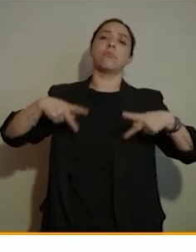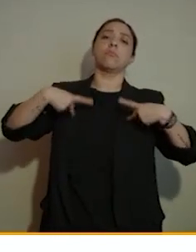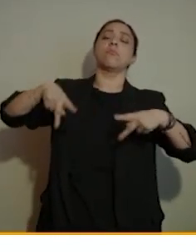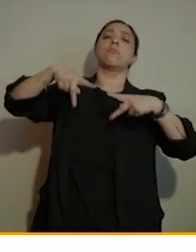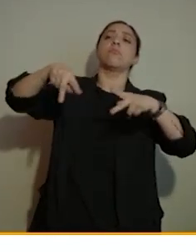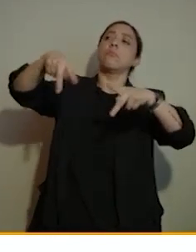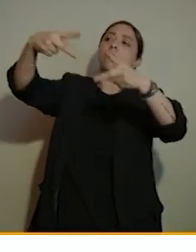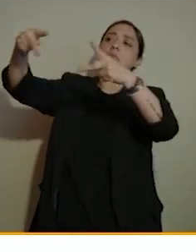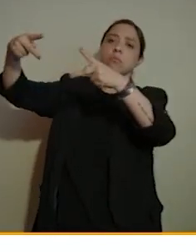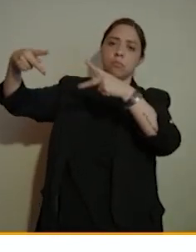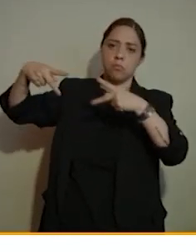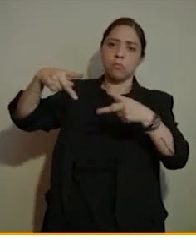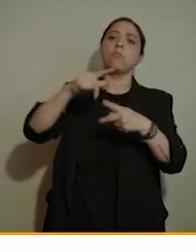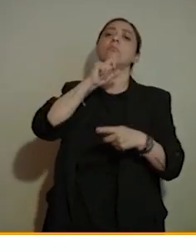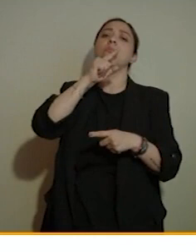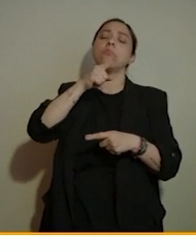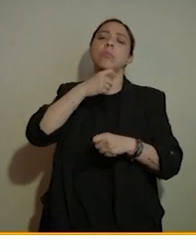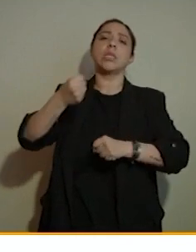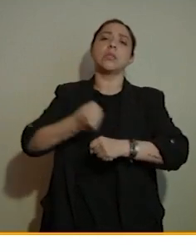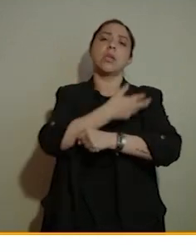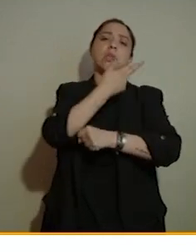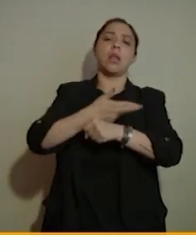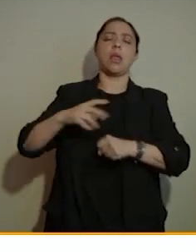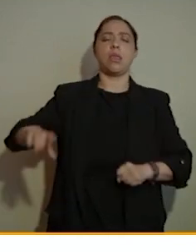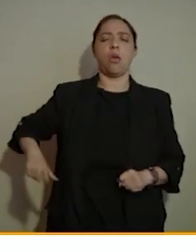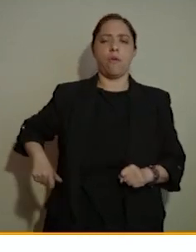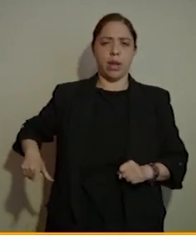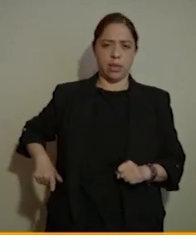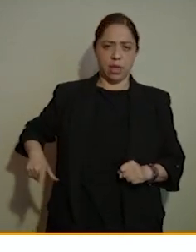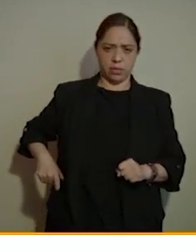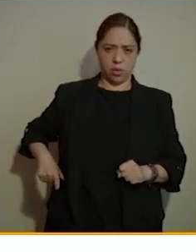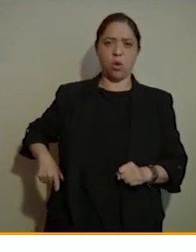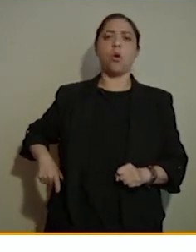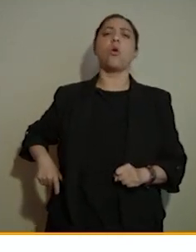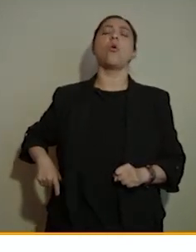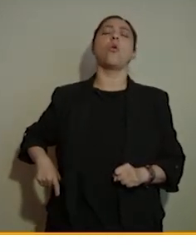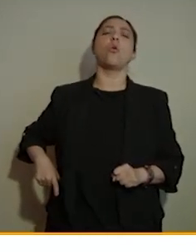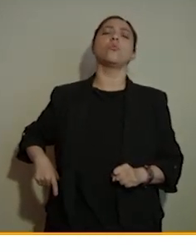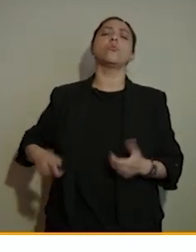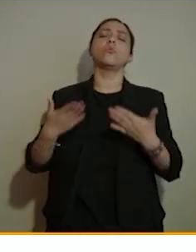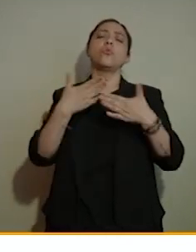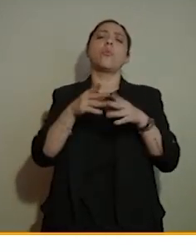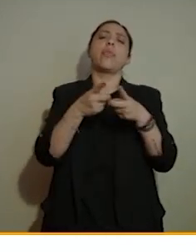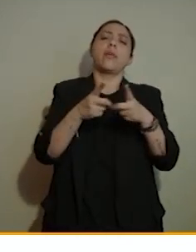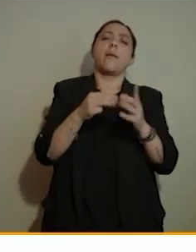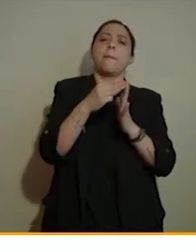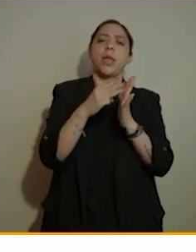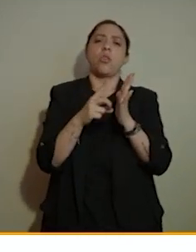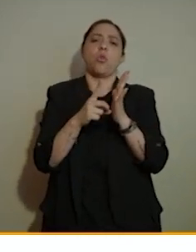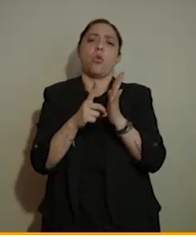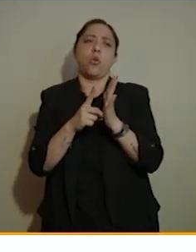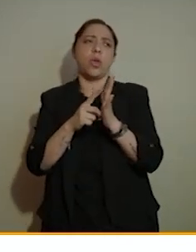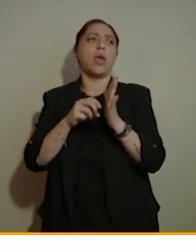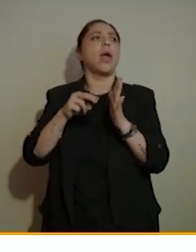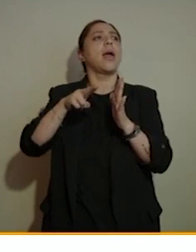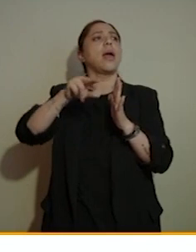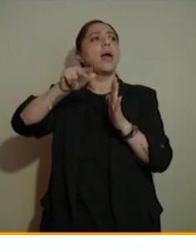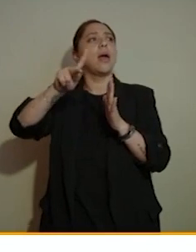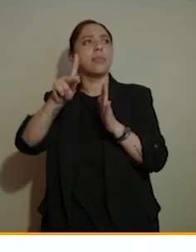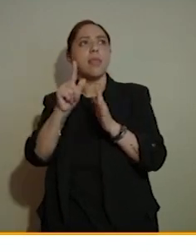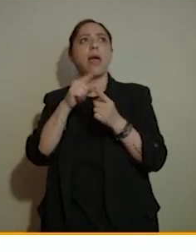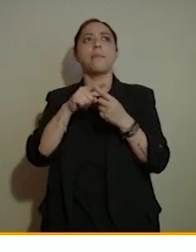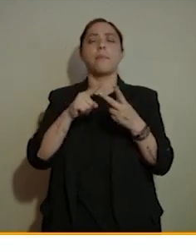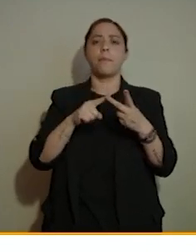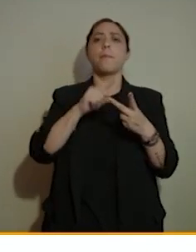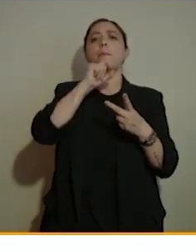la Secretaría de Gobernación en el desarrollo metodológico y conceptual de la NAP. Trabajamos también